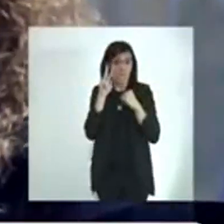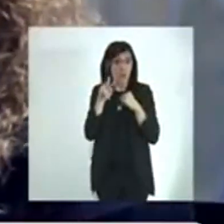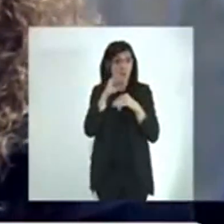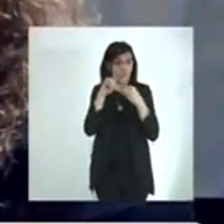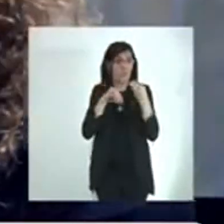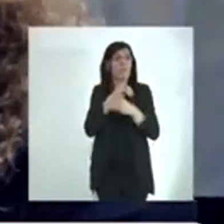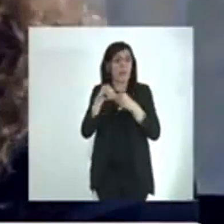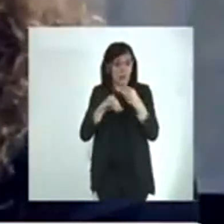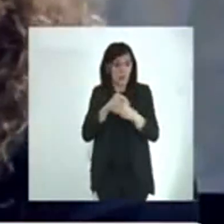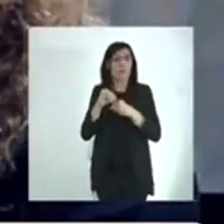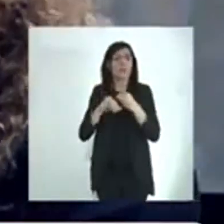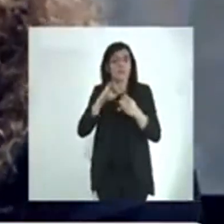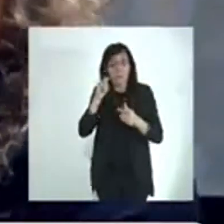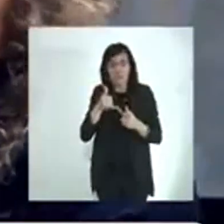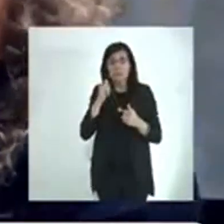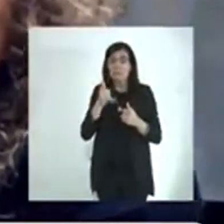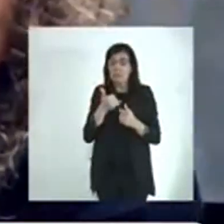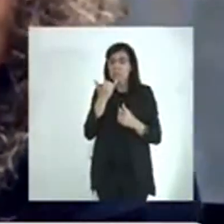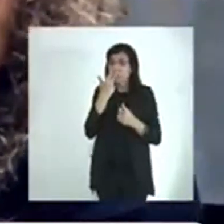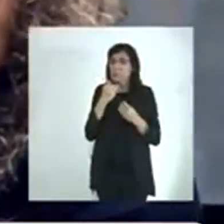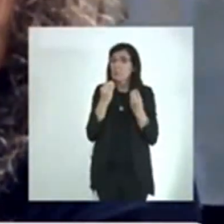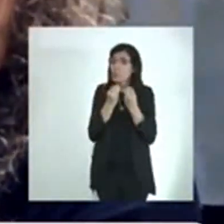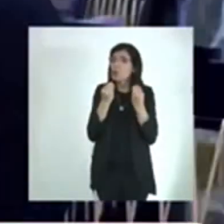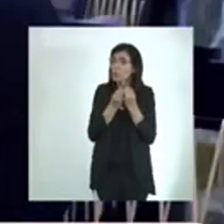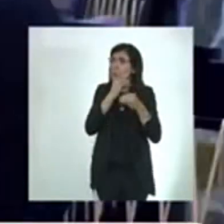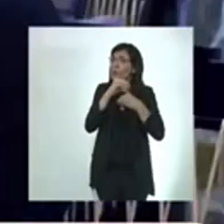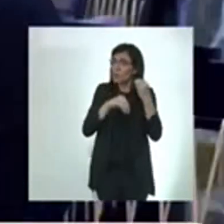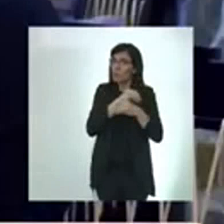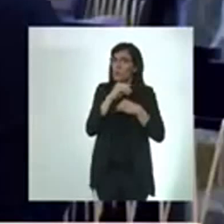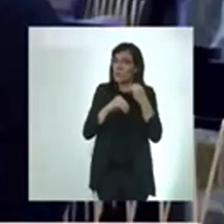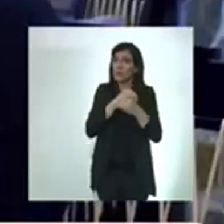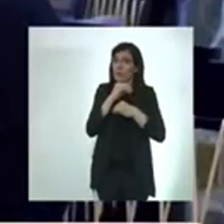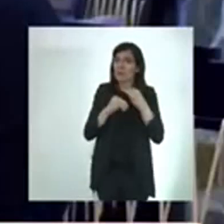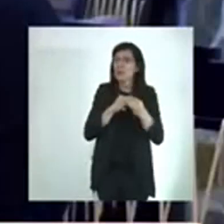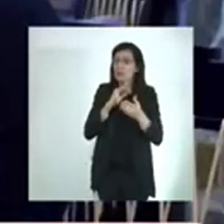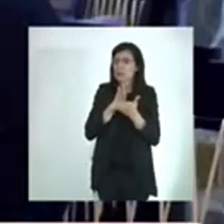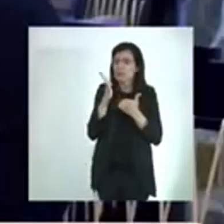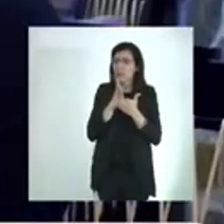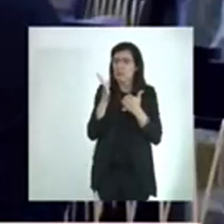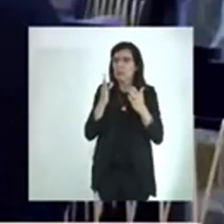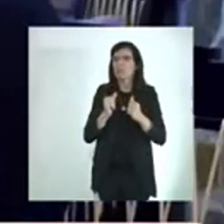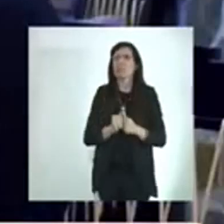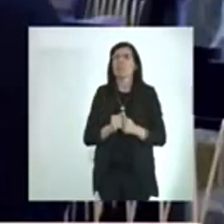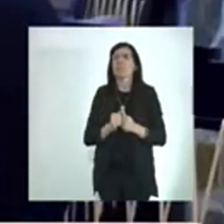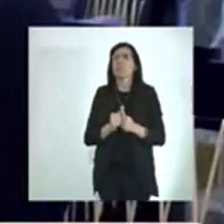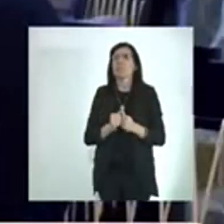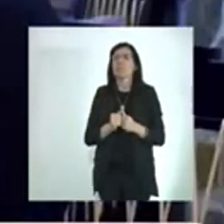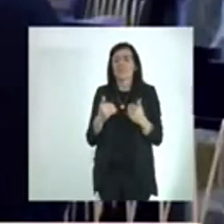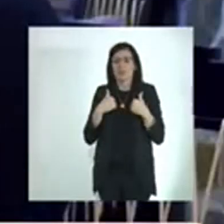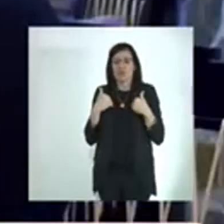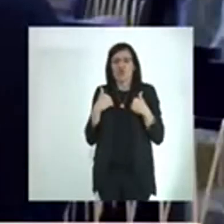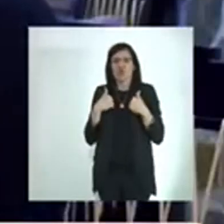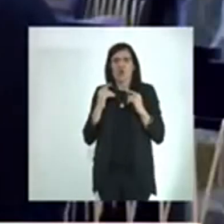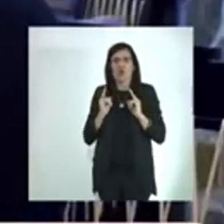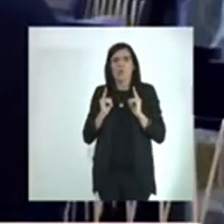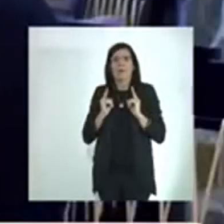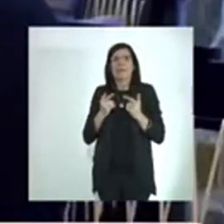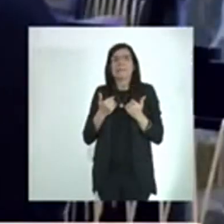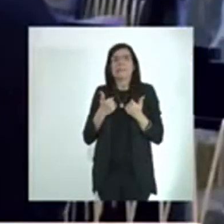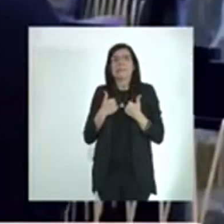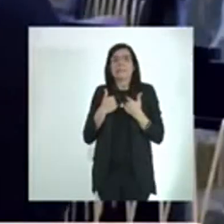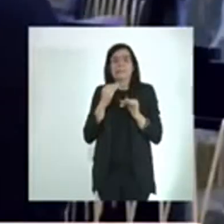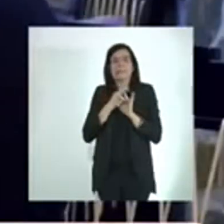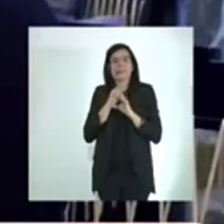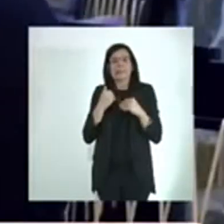y siempre hemos tenido muy buena repercusión con eso. Cambios en mí, muchos, porque ha sido animarme